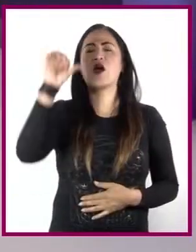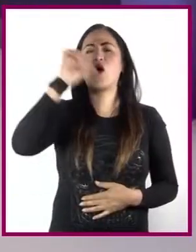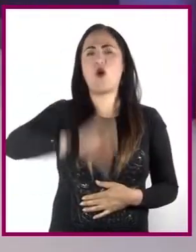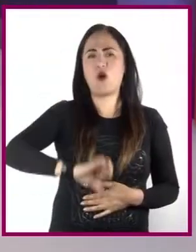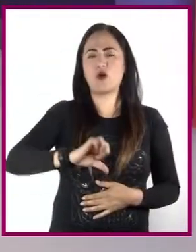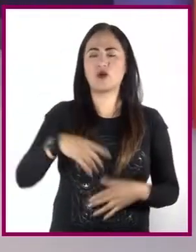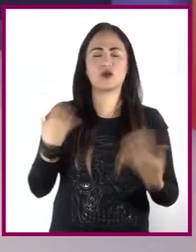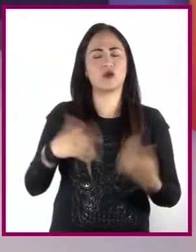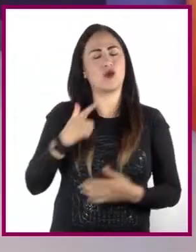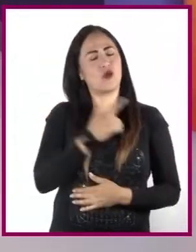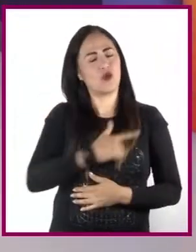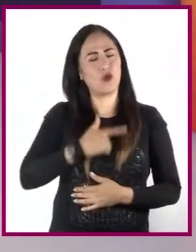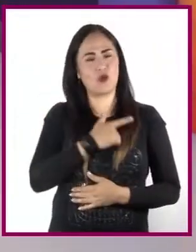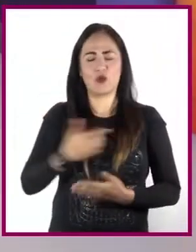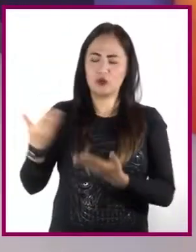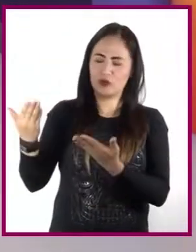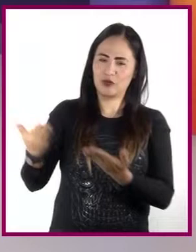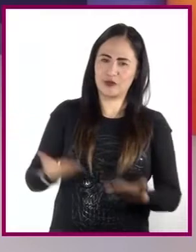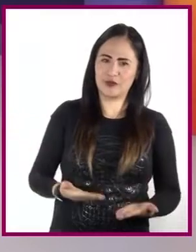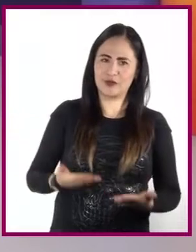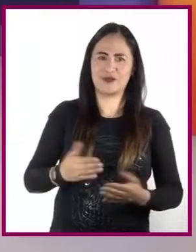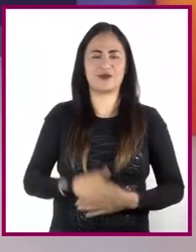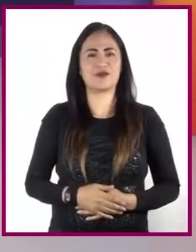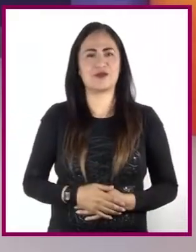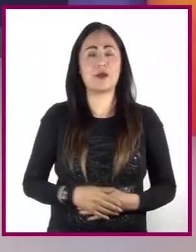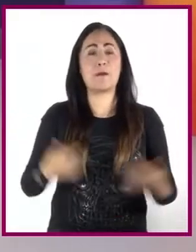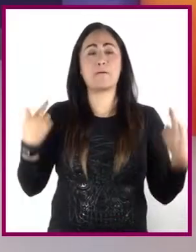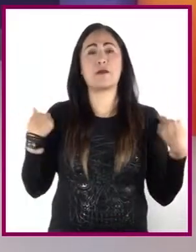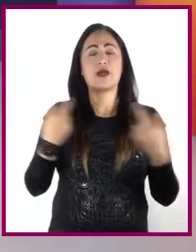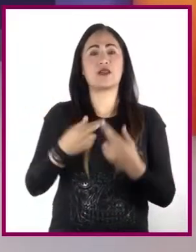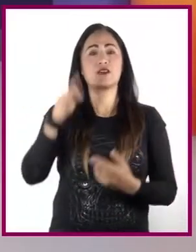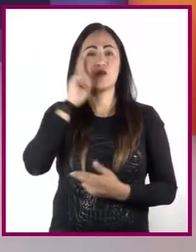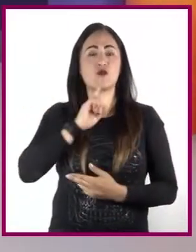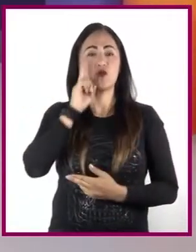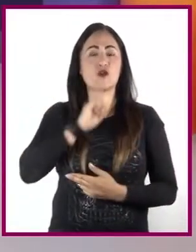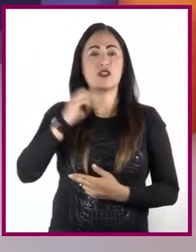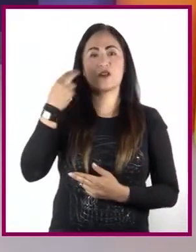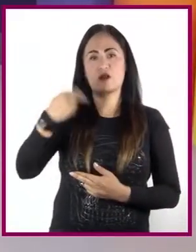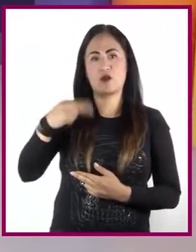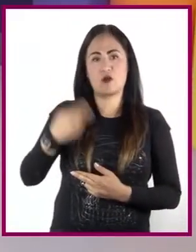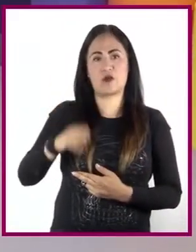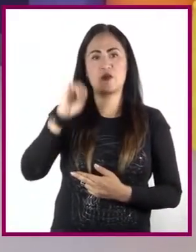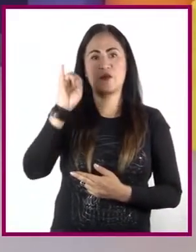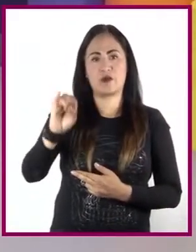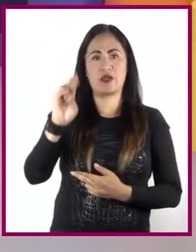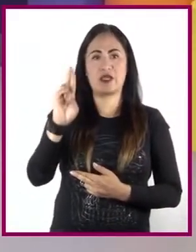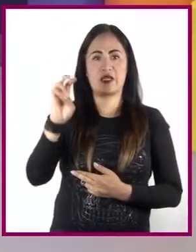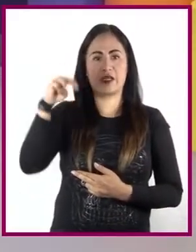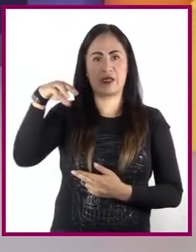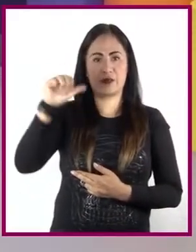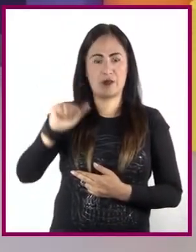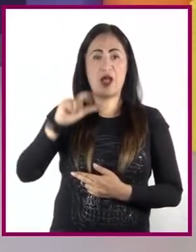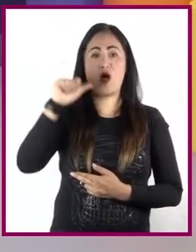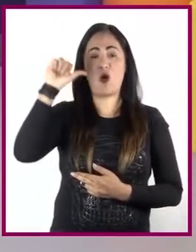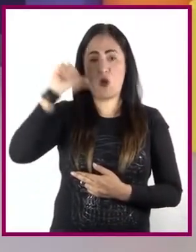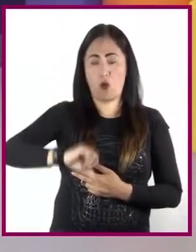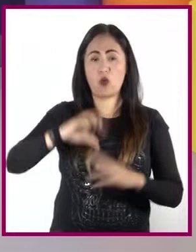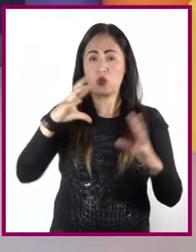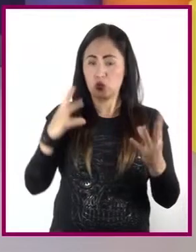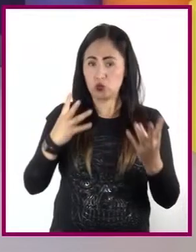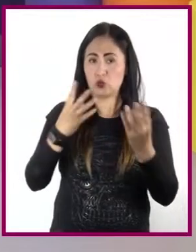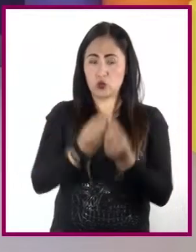me es grato darle la bienvenida a la maestra Irma Morales Quintanar, que nos acompañará en esta sesión y